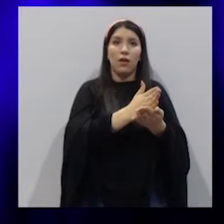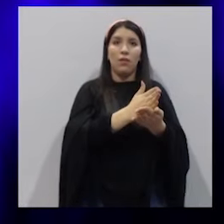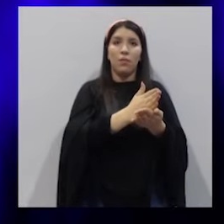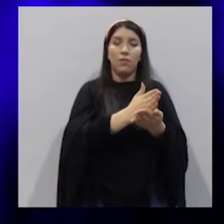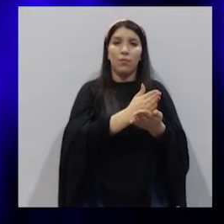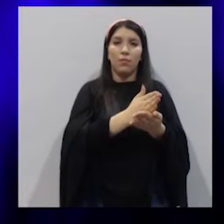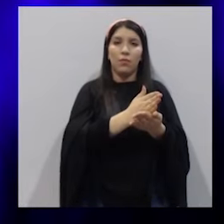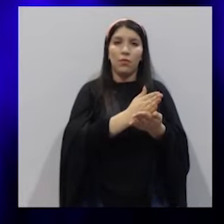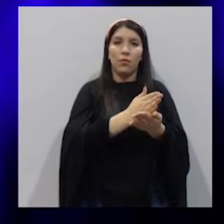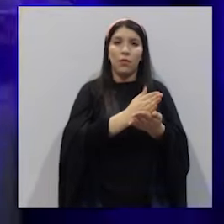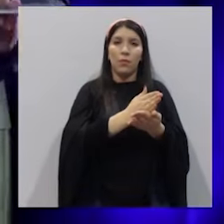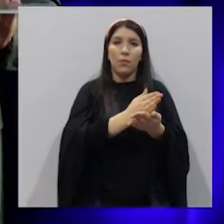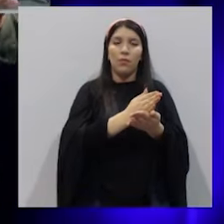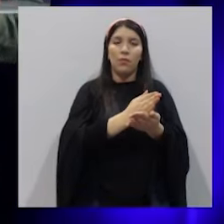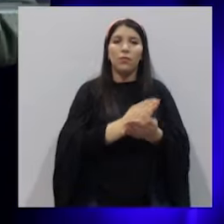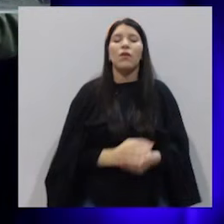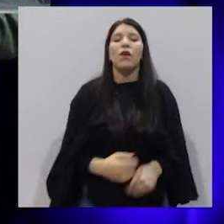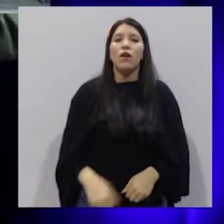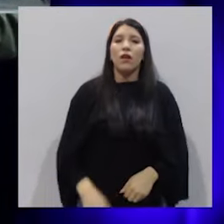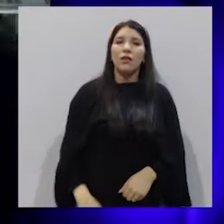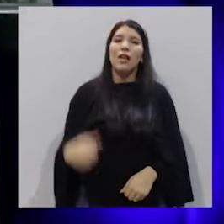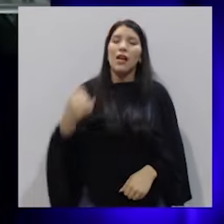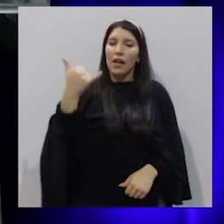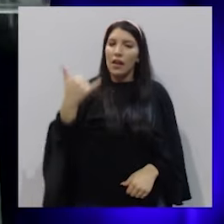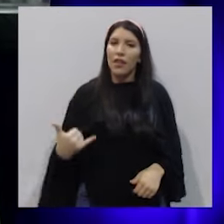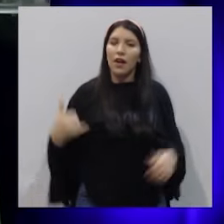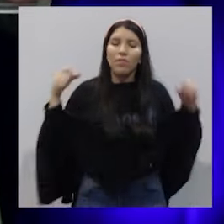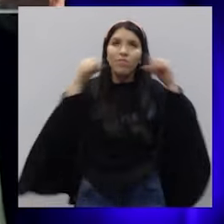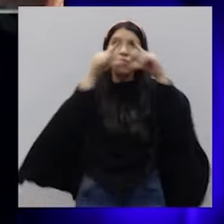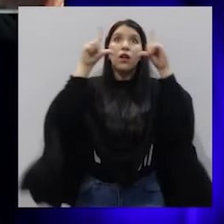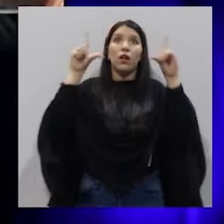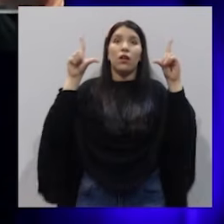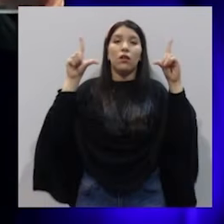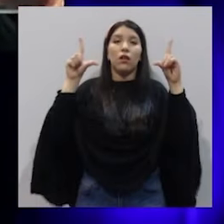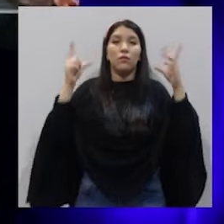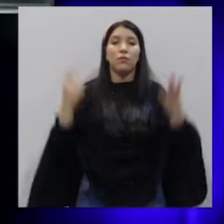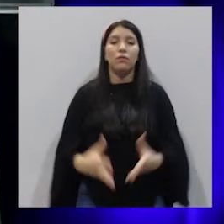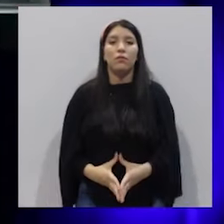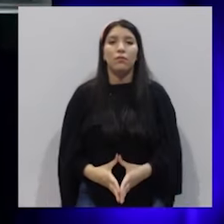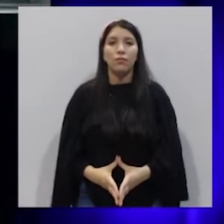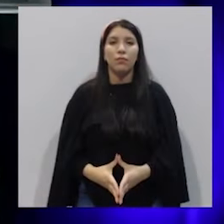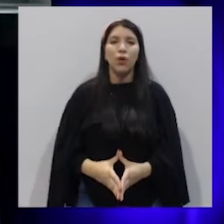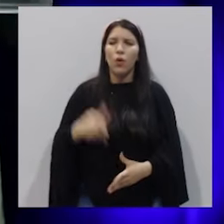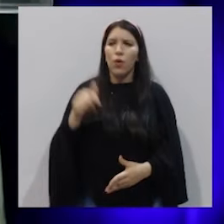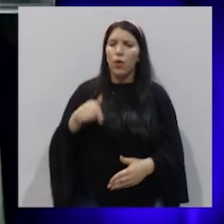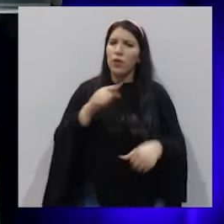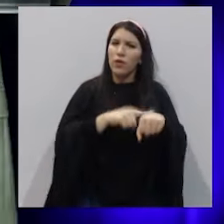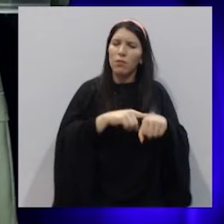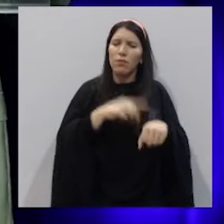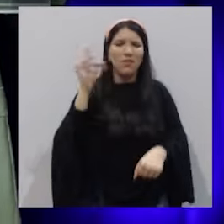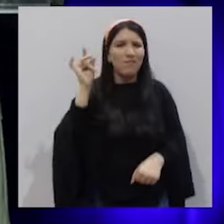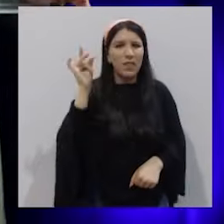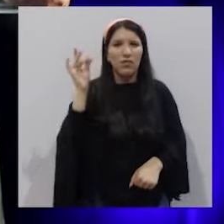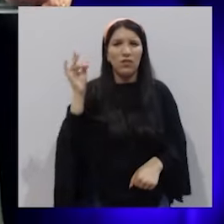estos tiempos que vivimos son tiempos peligrosos tiempos en donde debemos darnos cuenta que es de